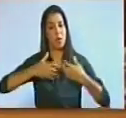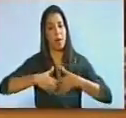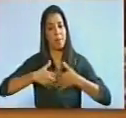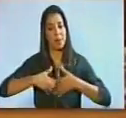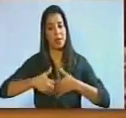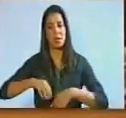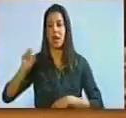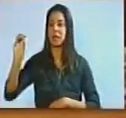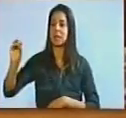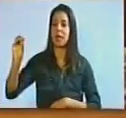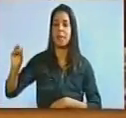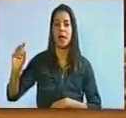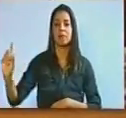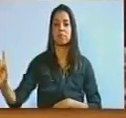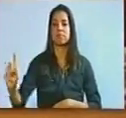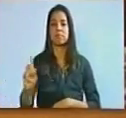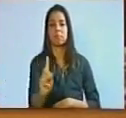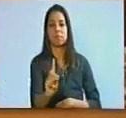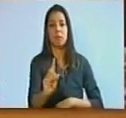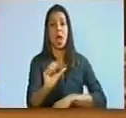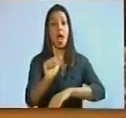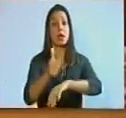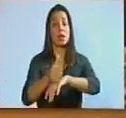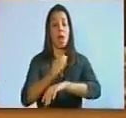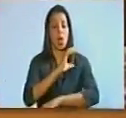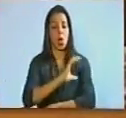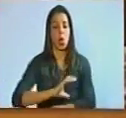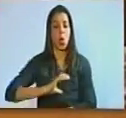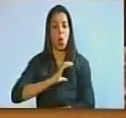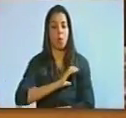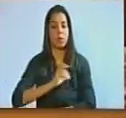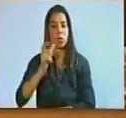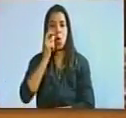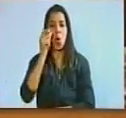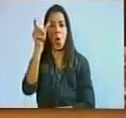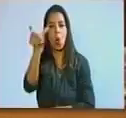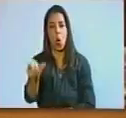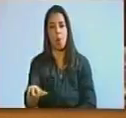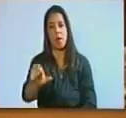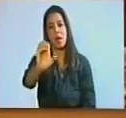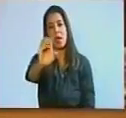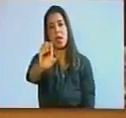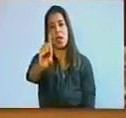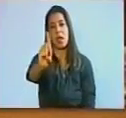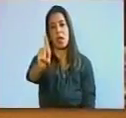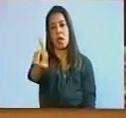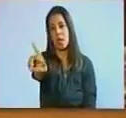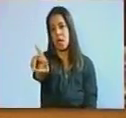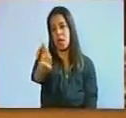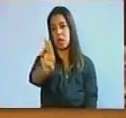la palabra al presidente de esta comisión, al constituyente Eduardo Piñate.